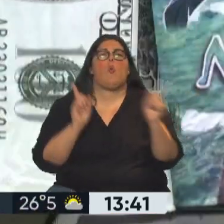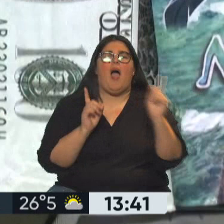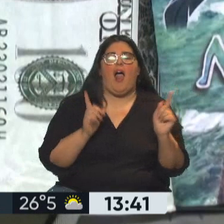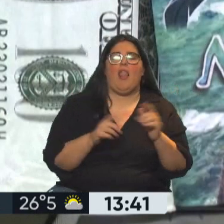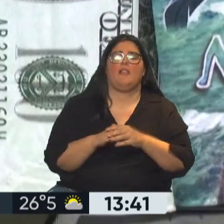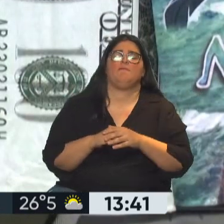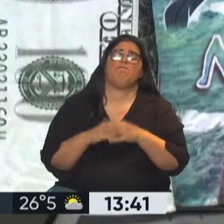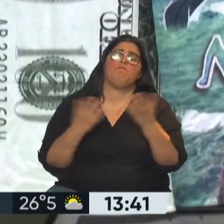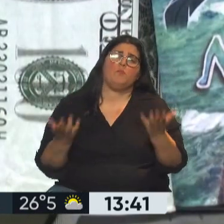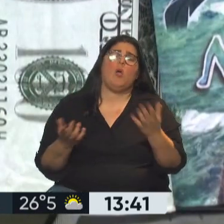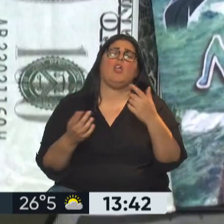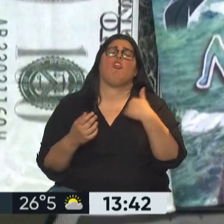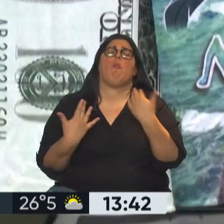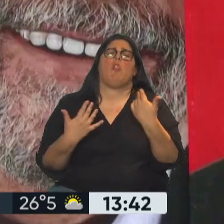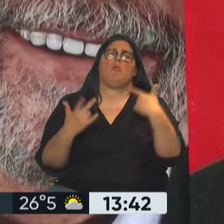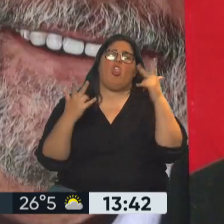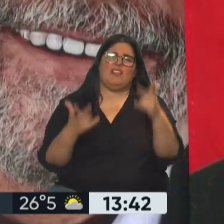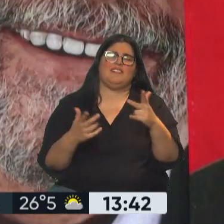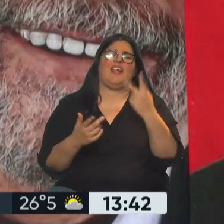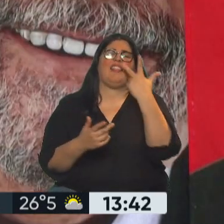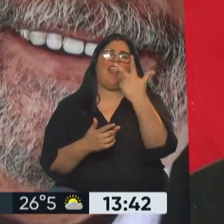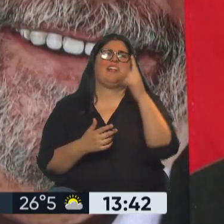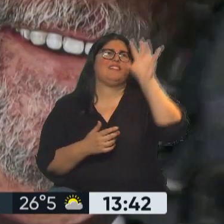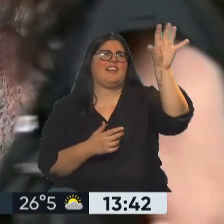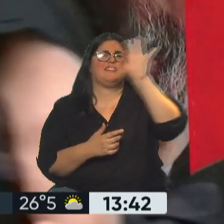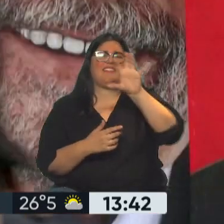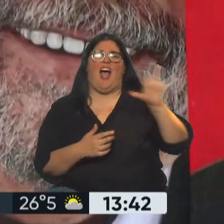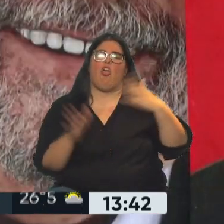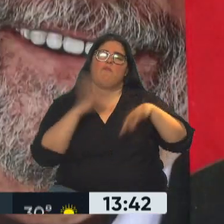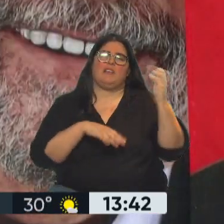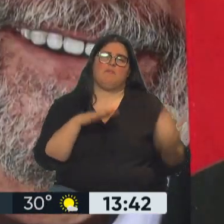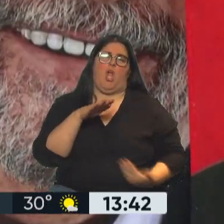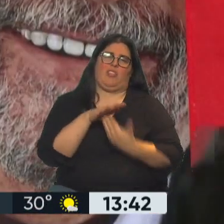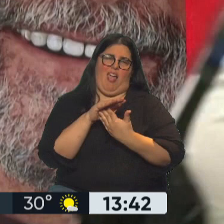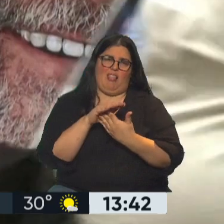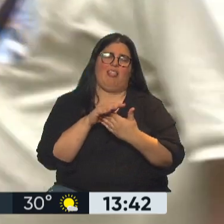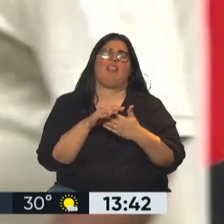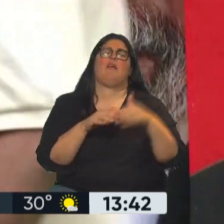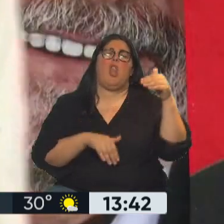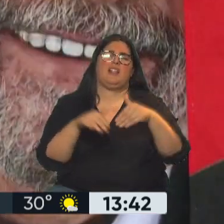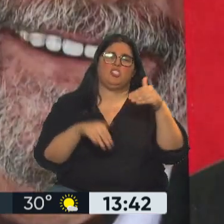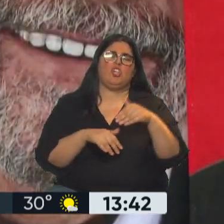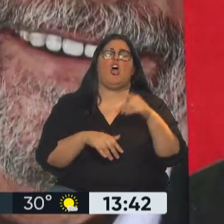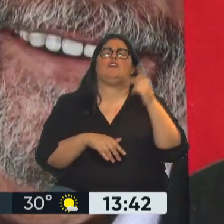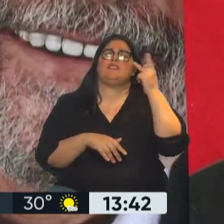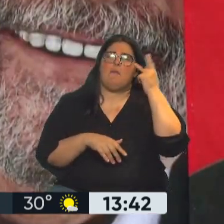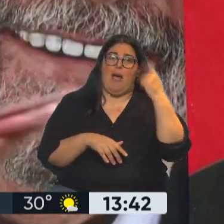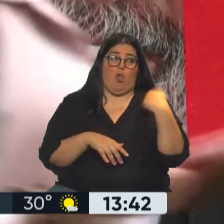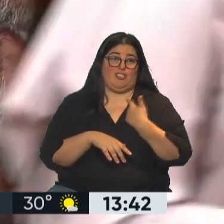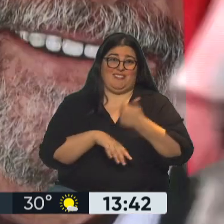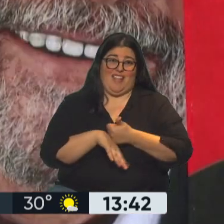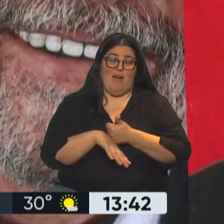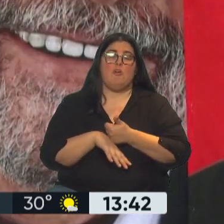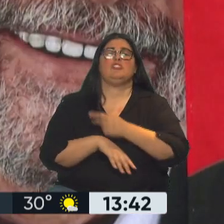Bueno, podríamos mencionar al menos 3 estados, los 3 estados más relevantes electoralmente, que son el estado de San Pablo, donde estamos, Río